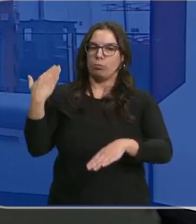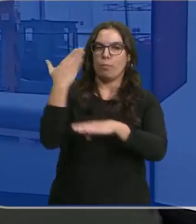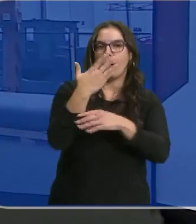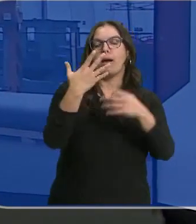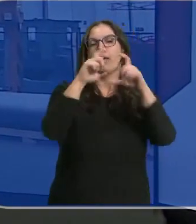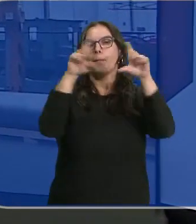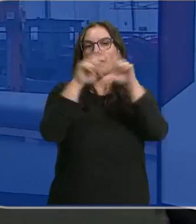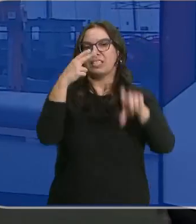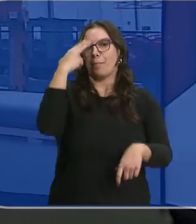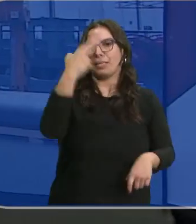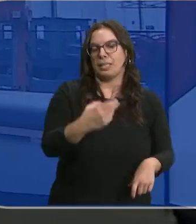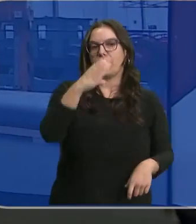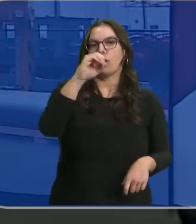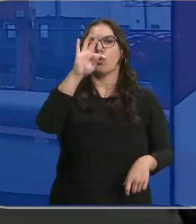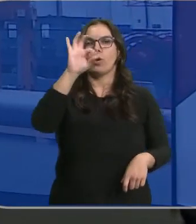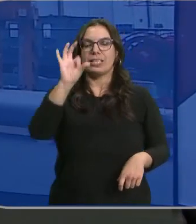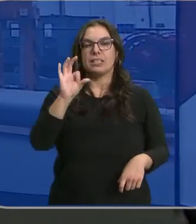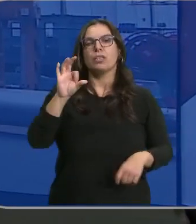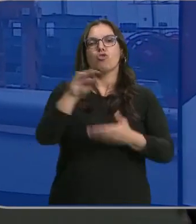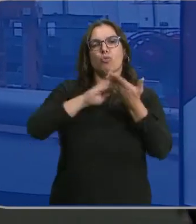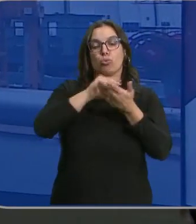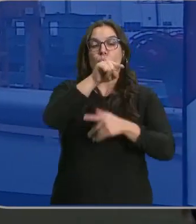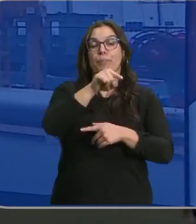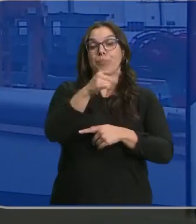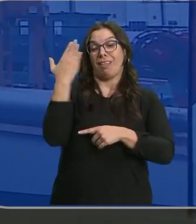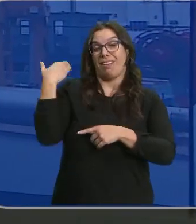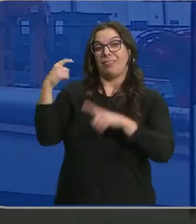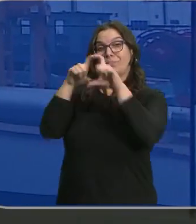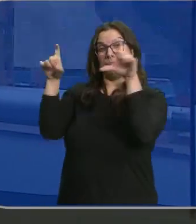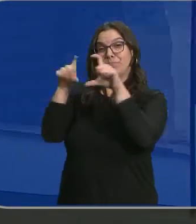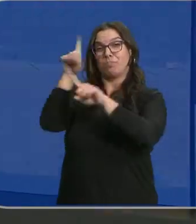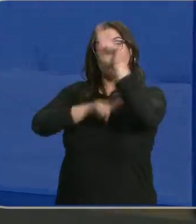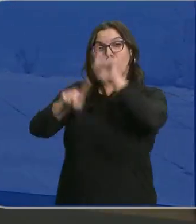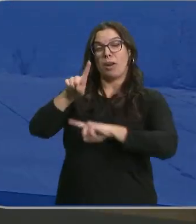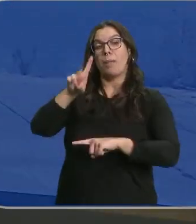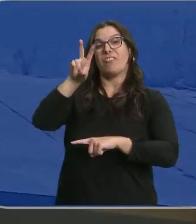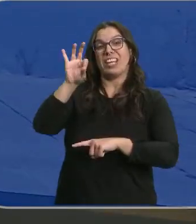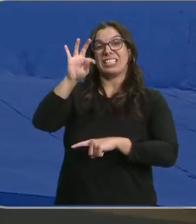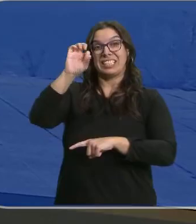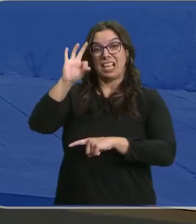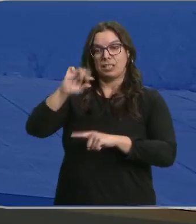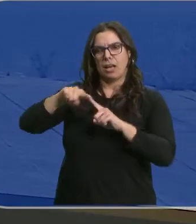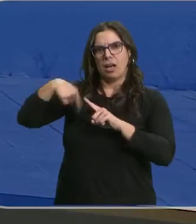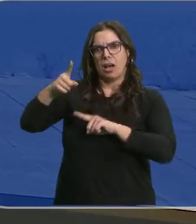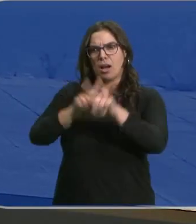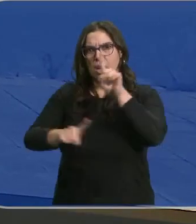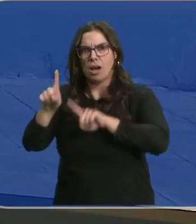Coach Solutions. Esta factoría, Roberto Núñez, nació como alternativa a la crisis provocada tras el cierre de Vestas.